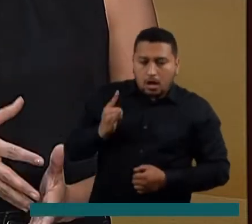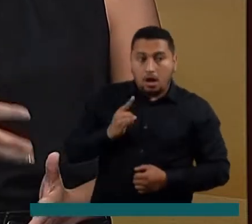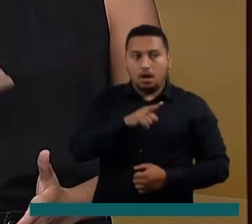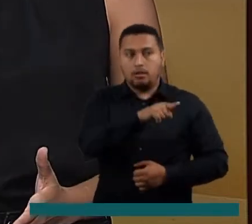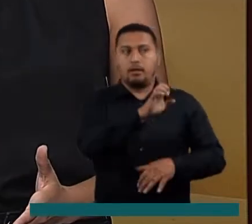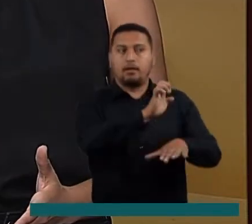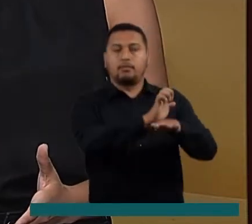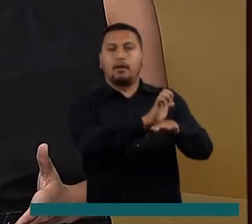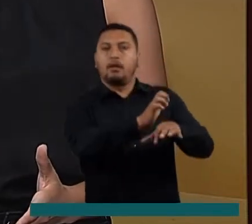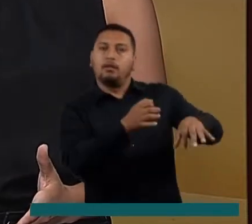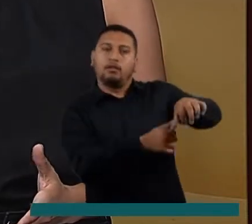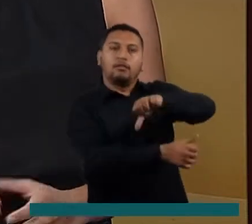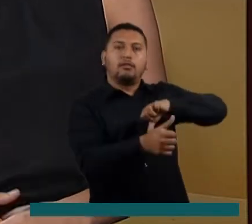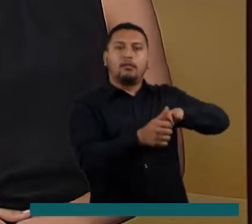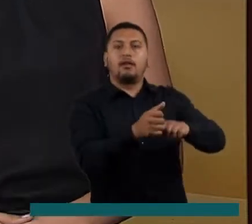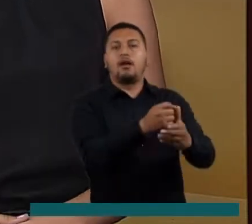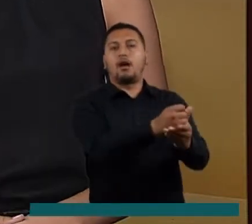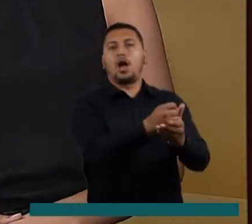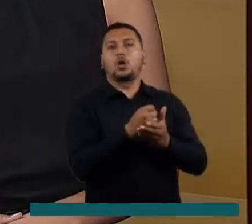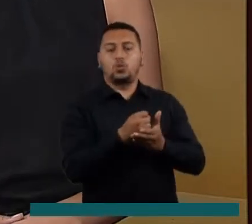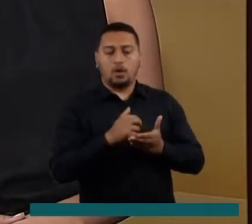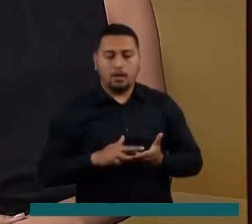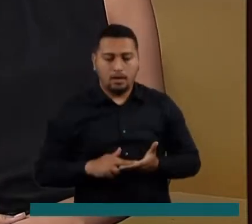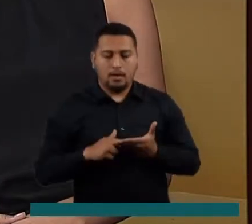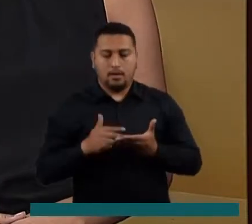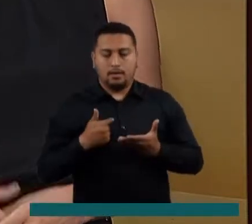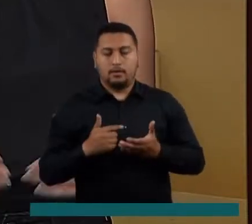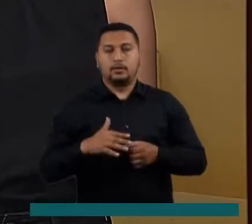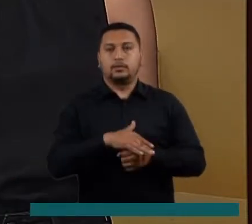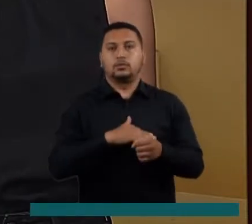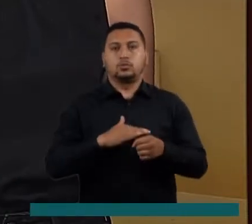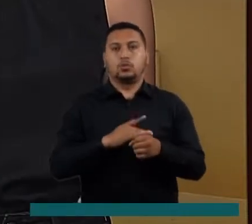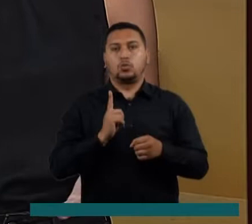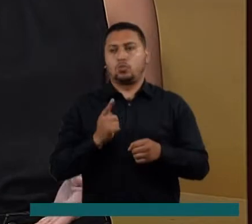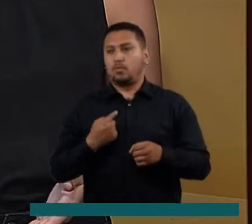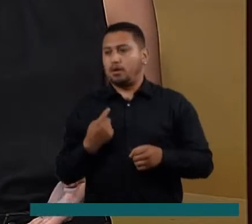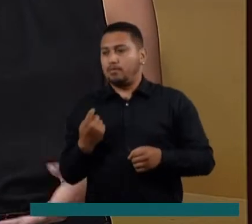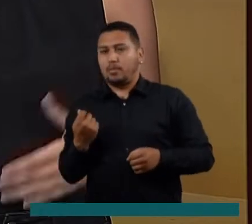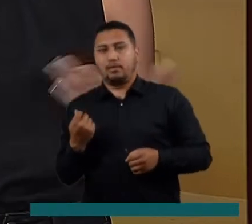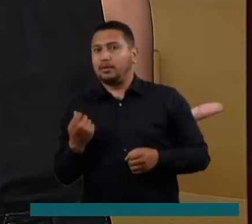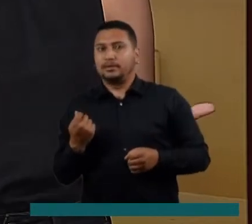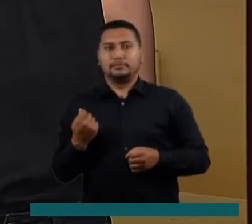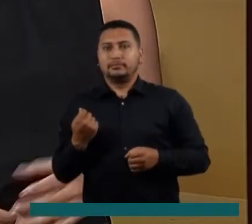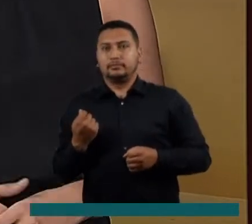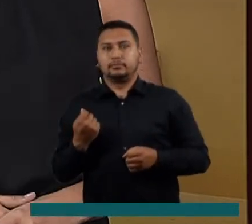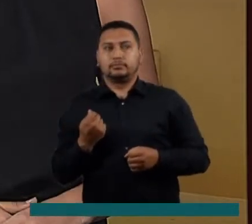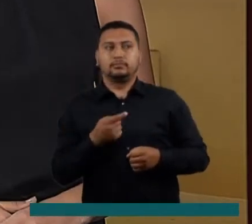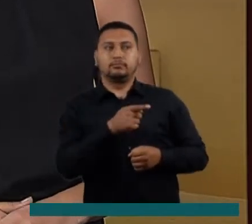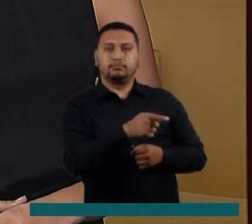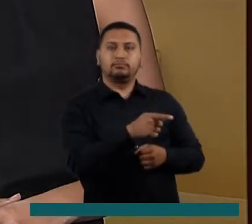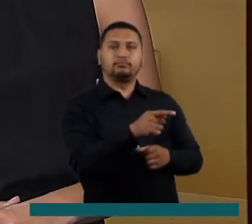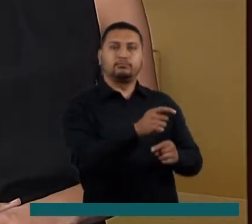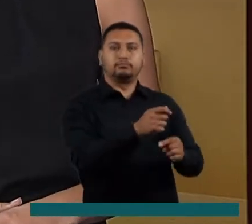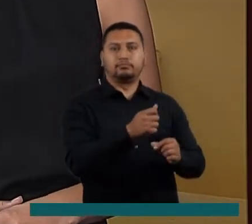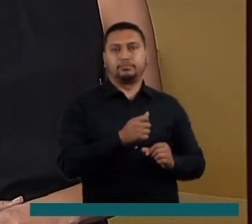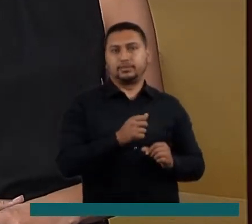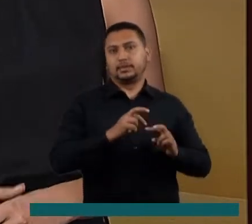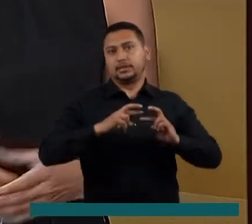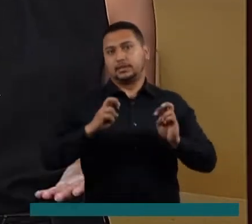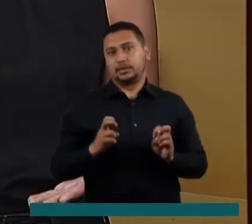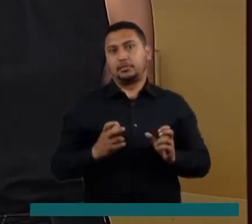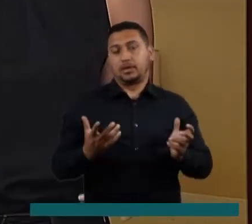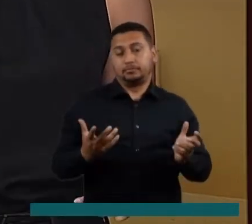nos ayude a restablecer la situación para hacerla menos difícil gracias al pago en dinero o especie de una